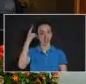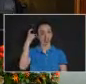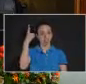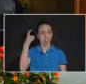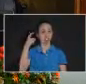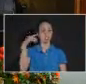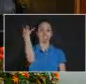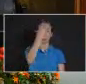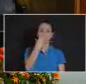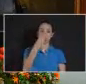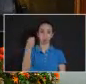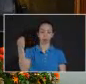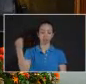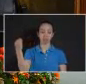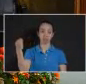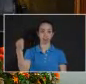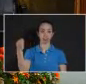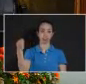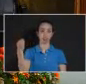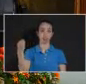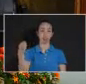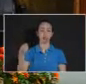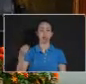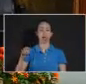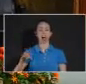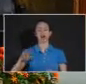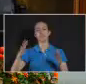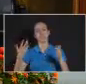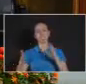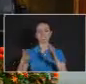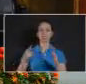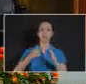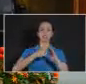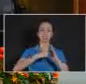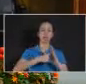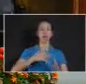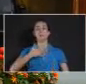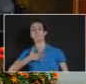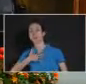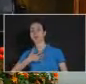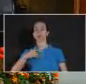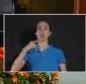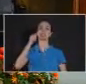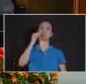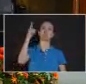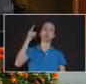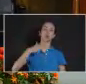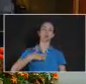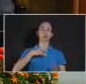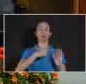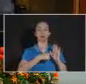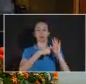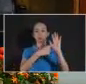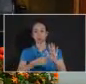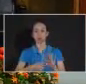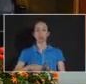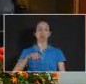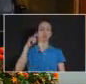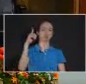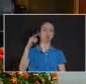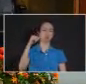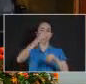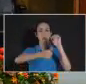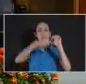Pero ya cuando la gente empieza, a mí el Señor me mostró y dice el Señor y que por aquí y que por allá, un ángel de Dios